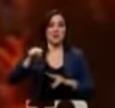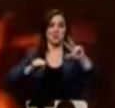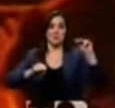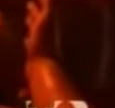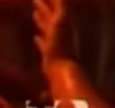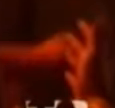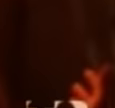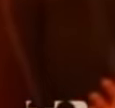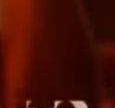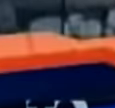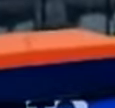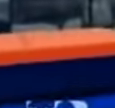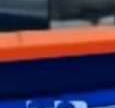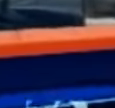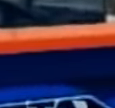Yepes, 24 horas.